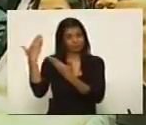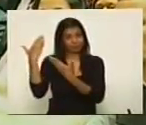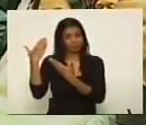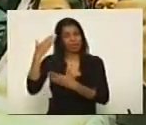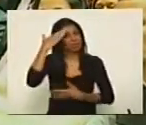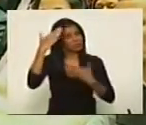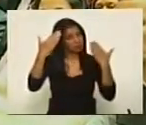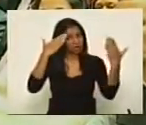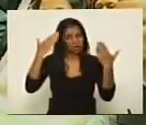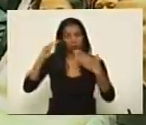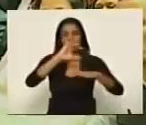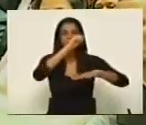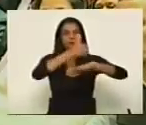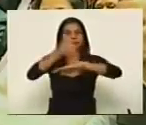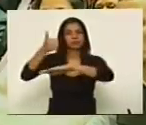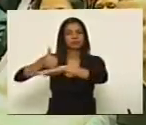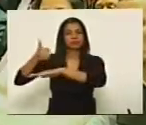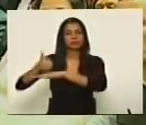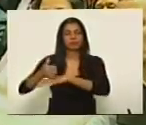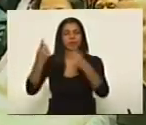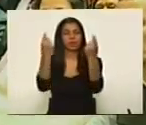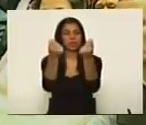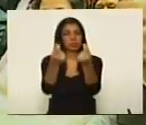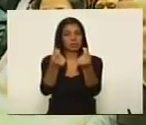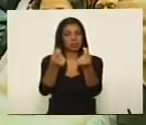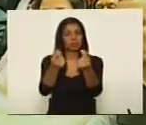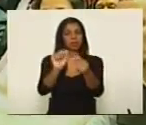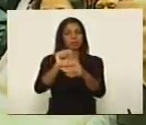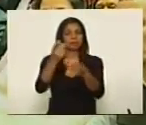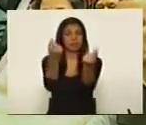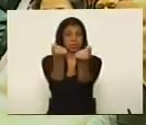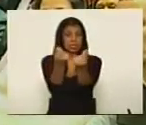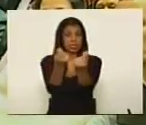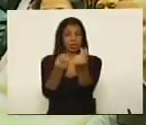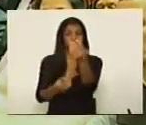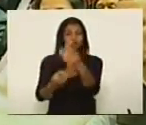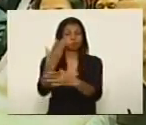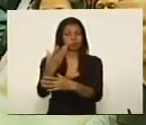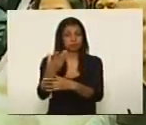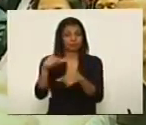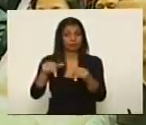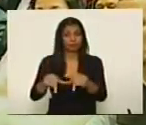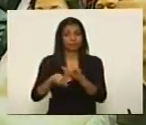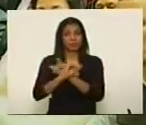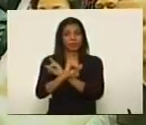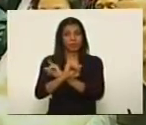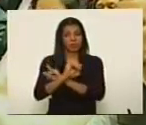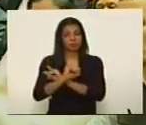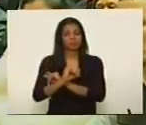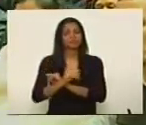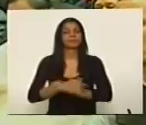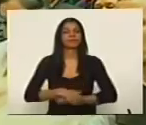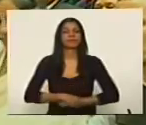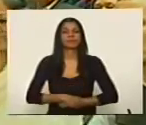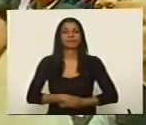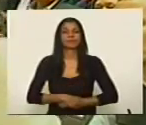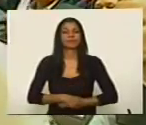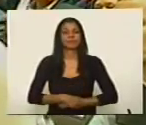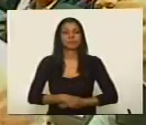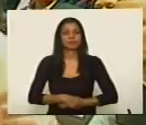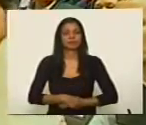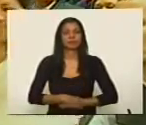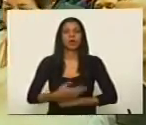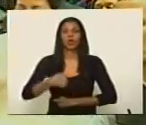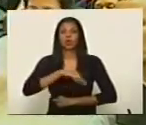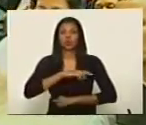los intendentes nacionales y miembros de la junta directiva de la Superintendencia Nacional de Criptoactivos que nos acompañan. Y sin duda alguna,